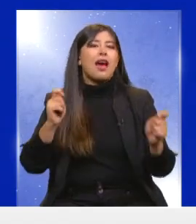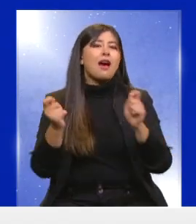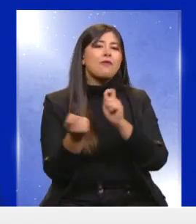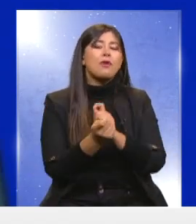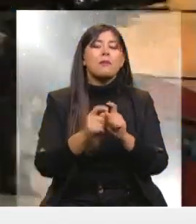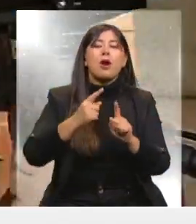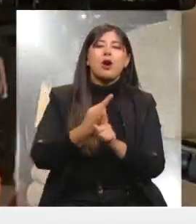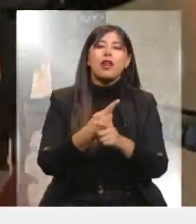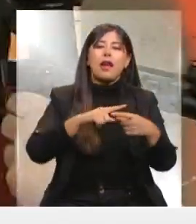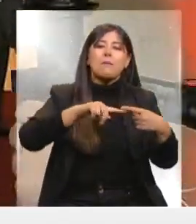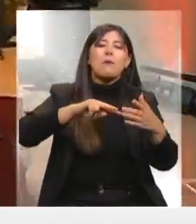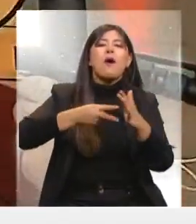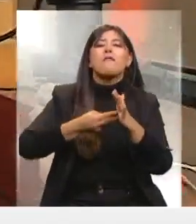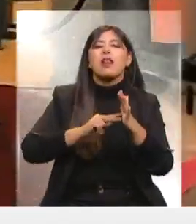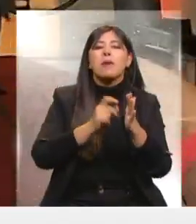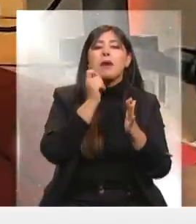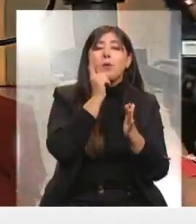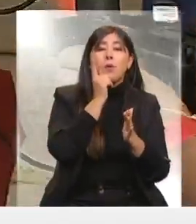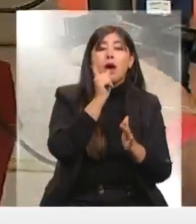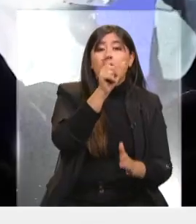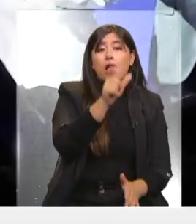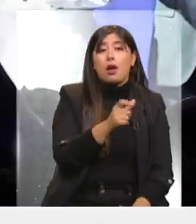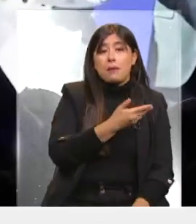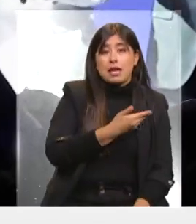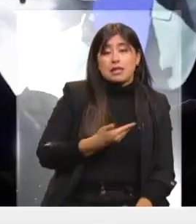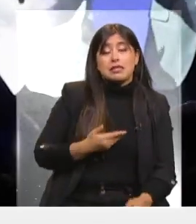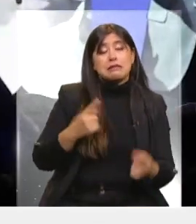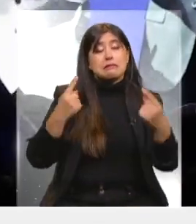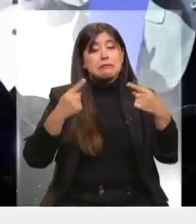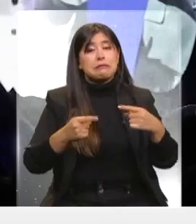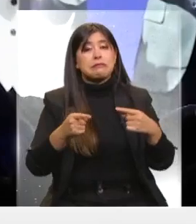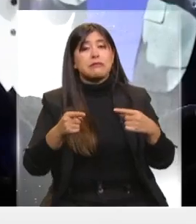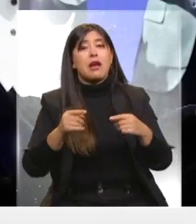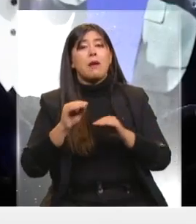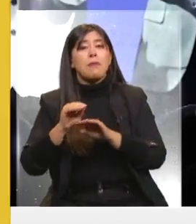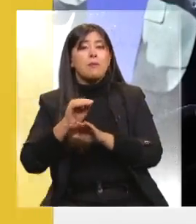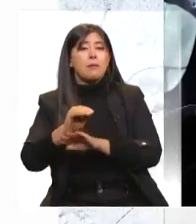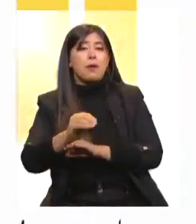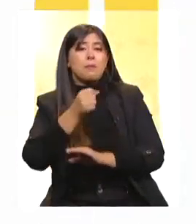una nueva polémica entre el mandatario y la prensa